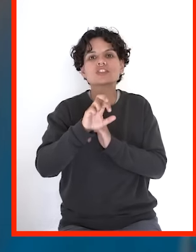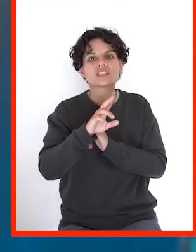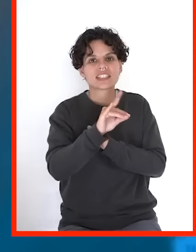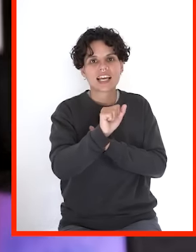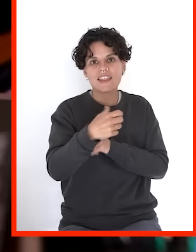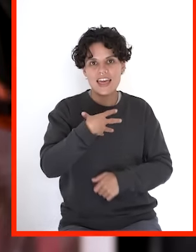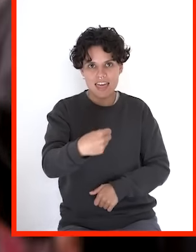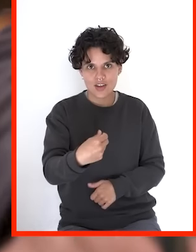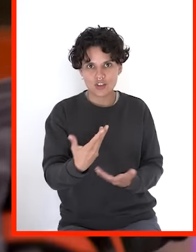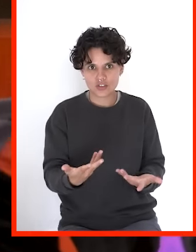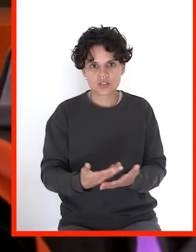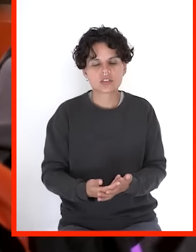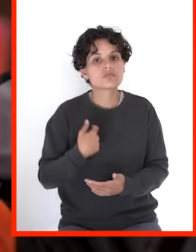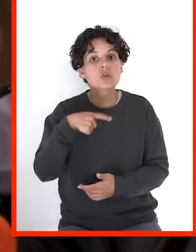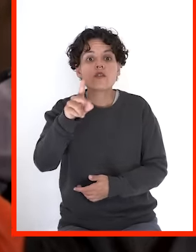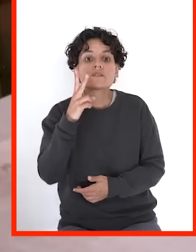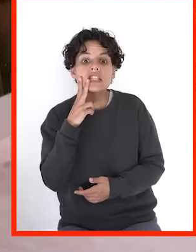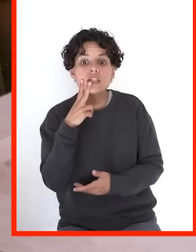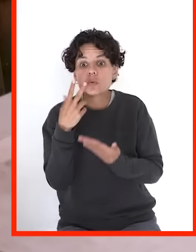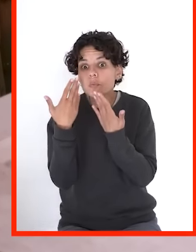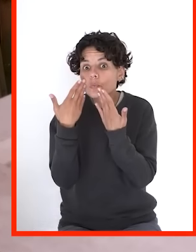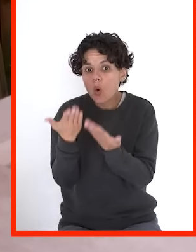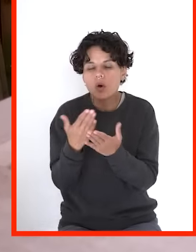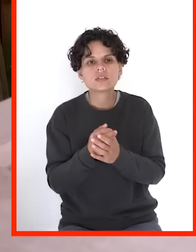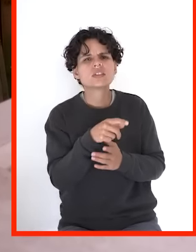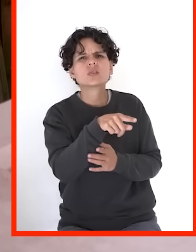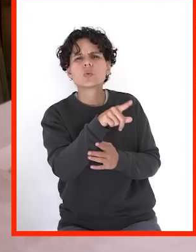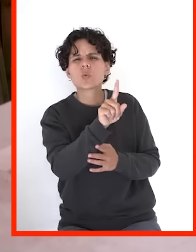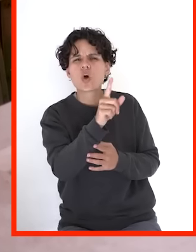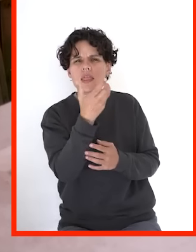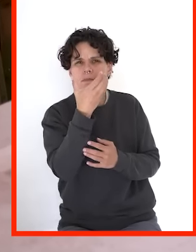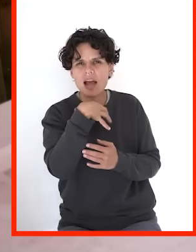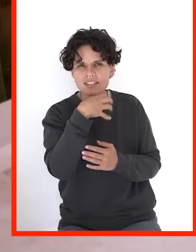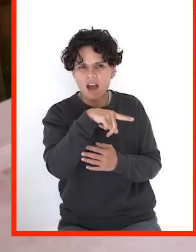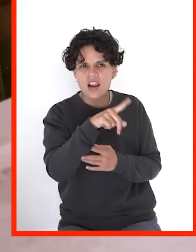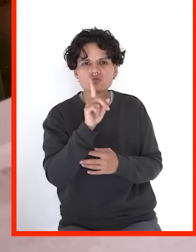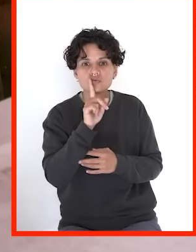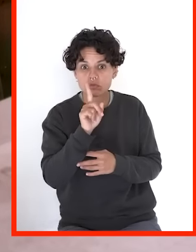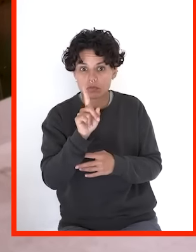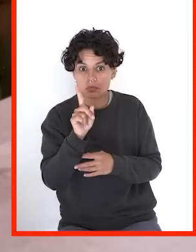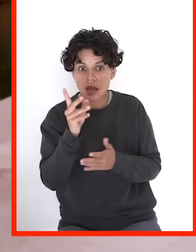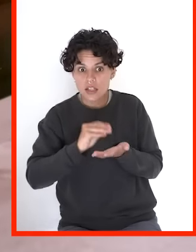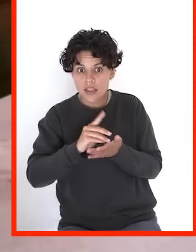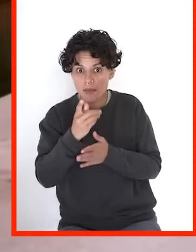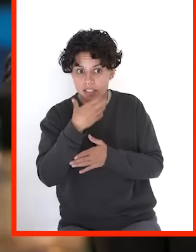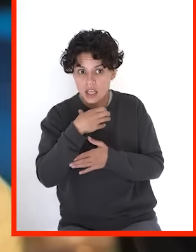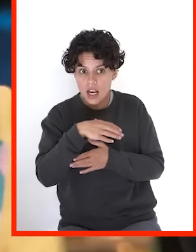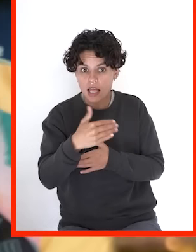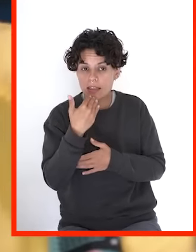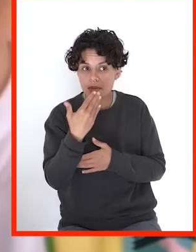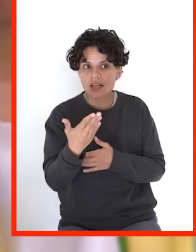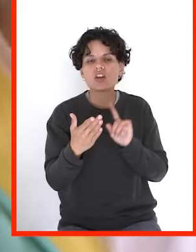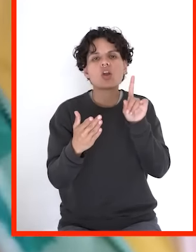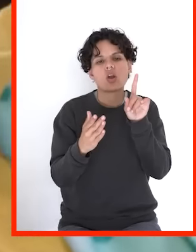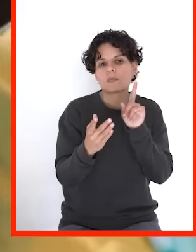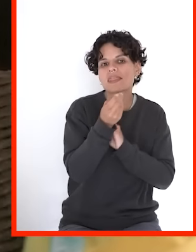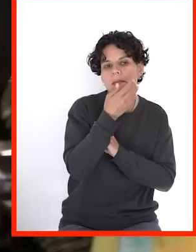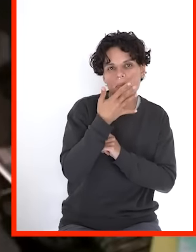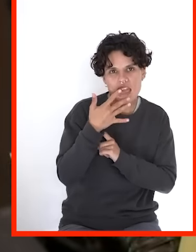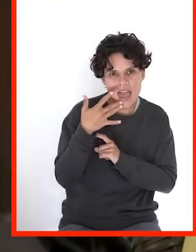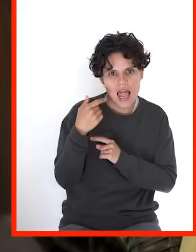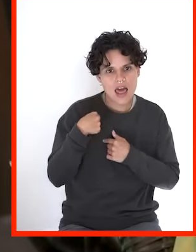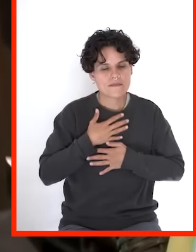@licoreria.cerdahijos. Creo que había un vinito. Concha. Creo que hay uno de manzanita. Uy, hermoso. ¿Quién era el de manzanita? Yo. Y hay uno de miel. De miel. De miel. Siempre. Oye, dulce,